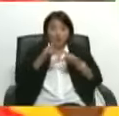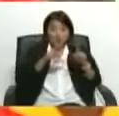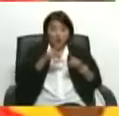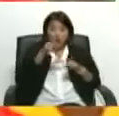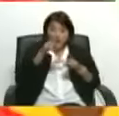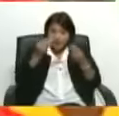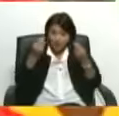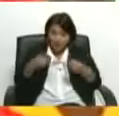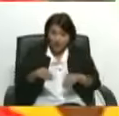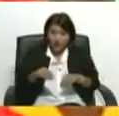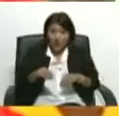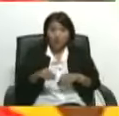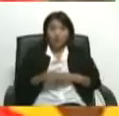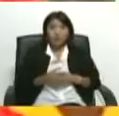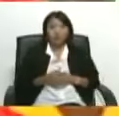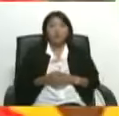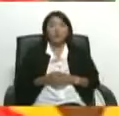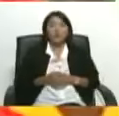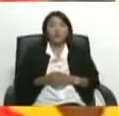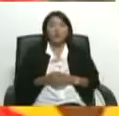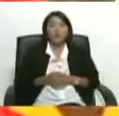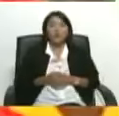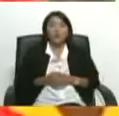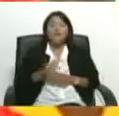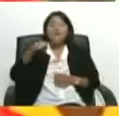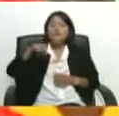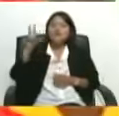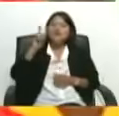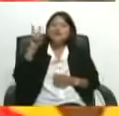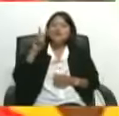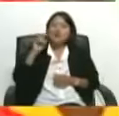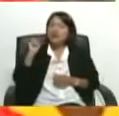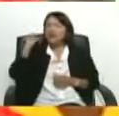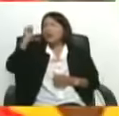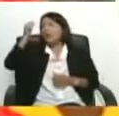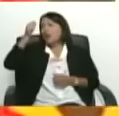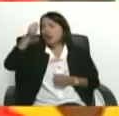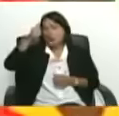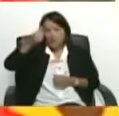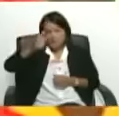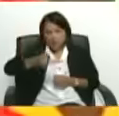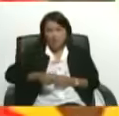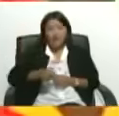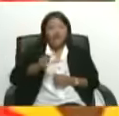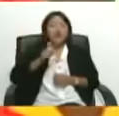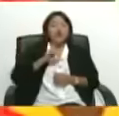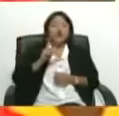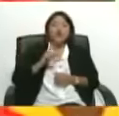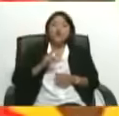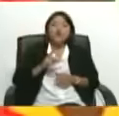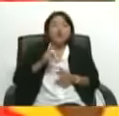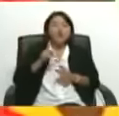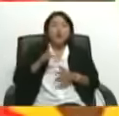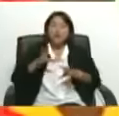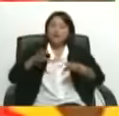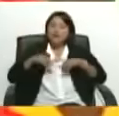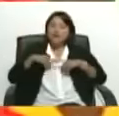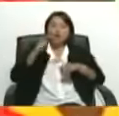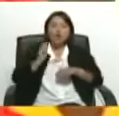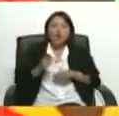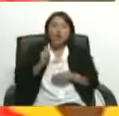usted de acuerdo con la posición histórica de Venezuela de no reconocer la jurisdicción de la